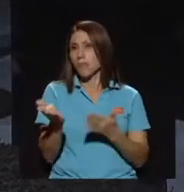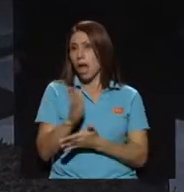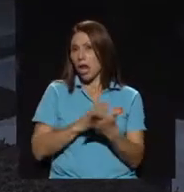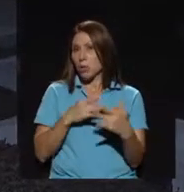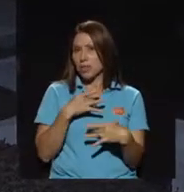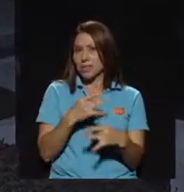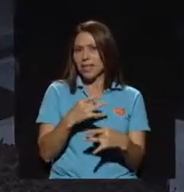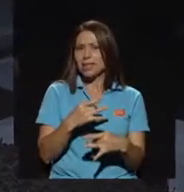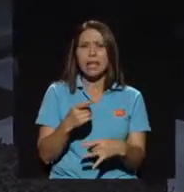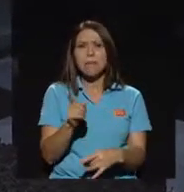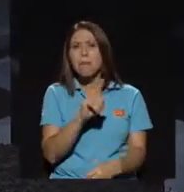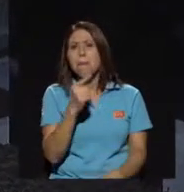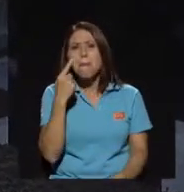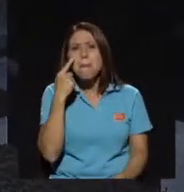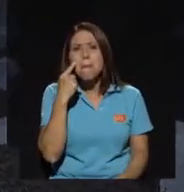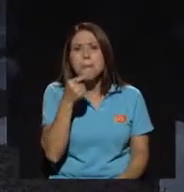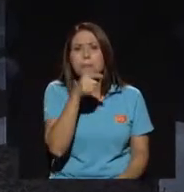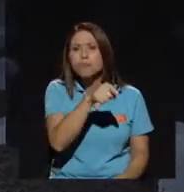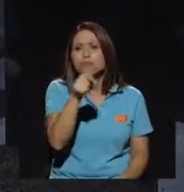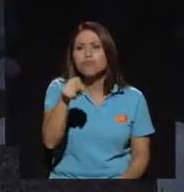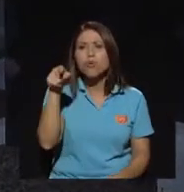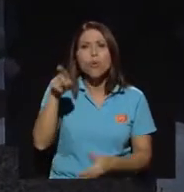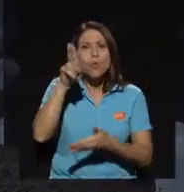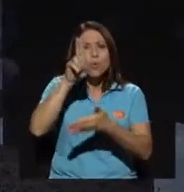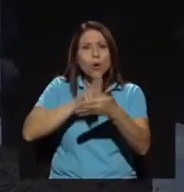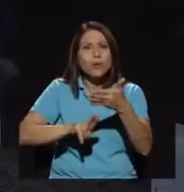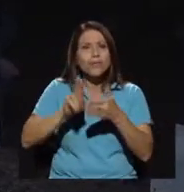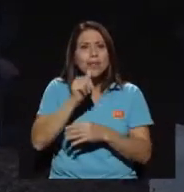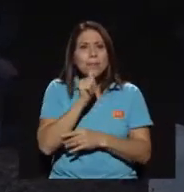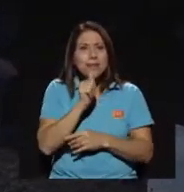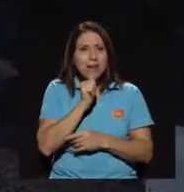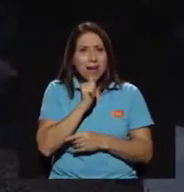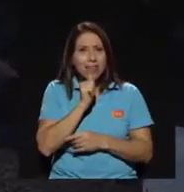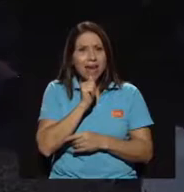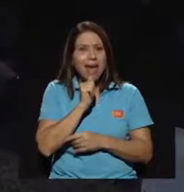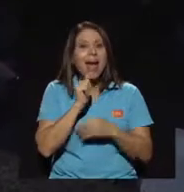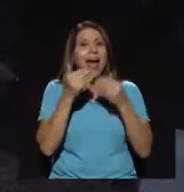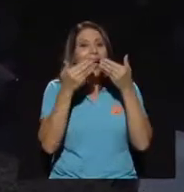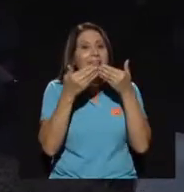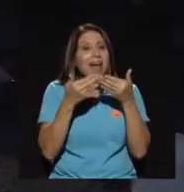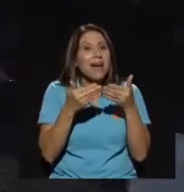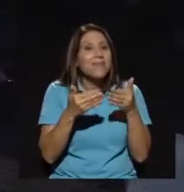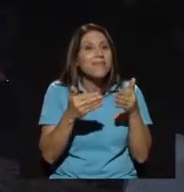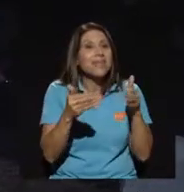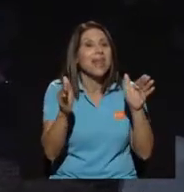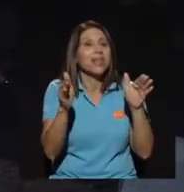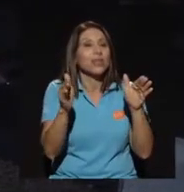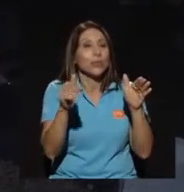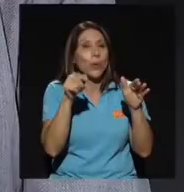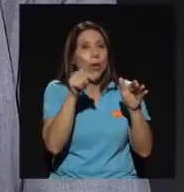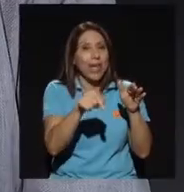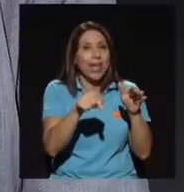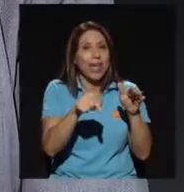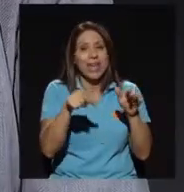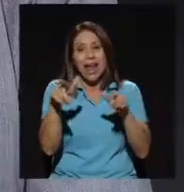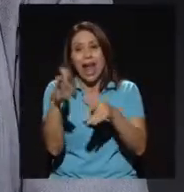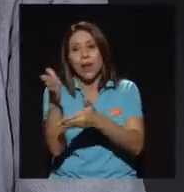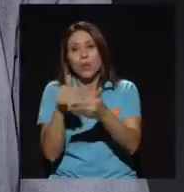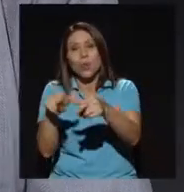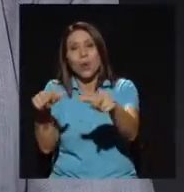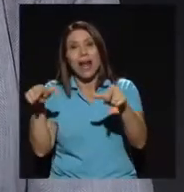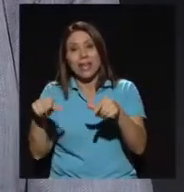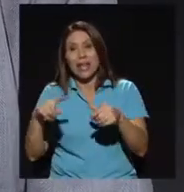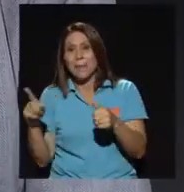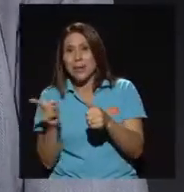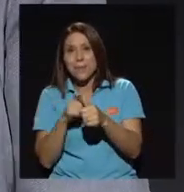una universidad privada haya como abierto mercado en un cantón donde primero no haya habido una sede de una universidad pública. Qué buen que punto. Parece una